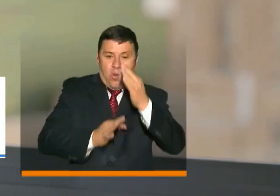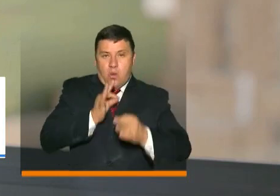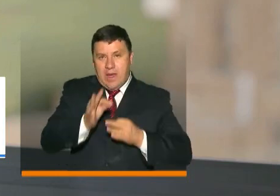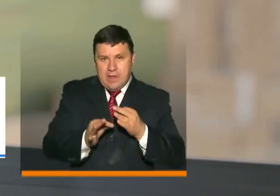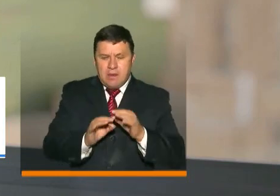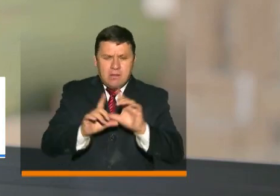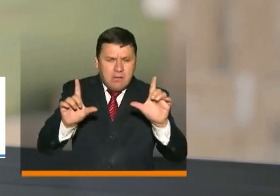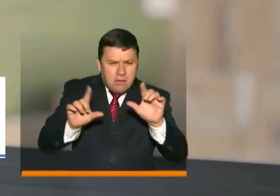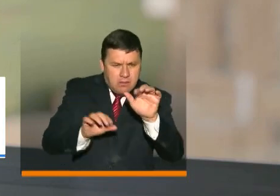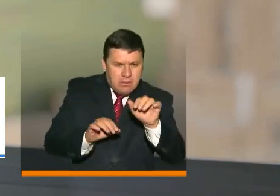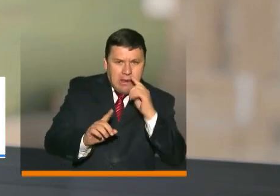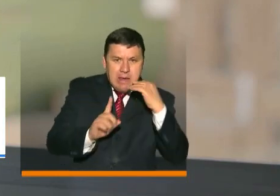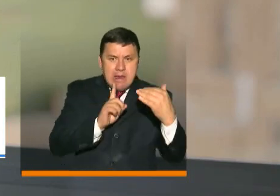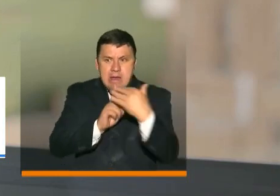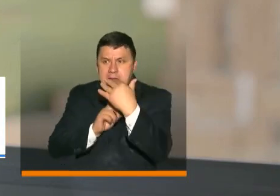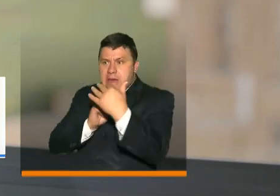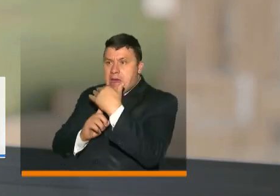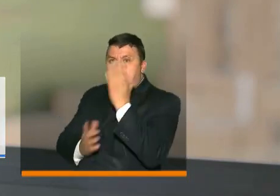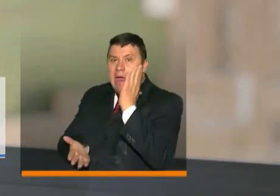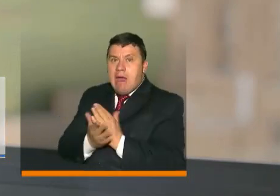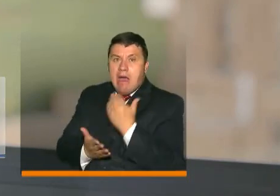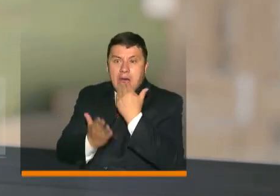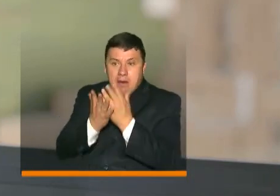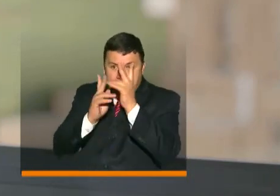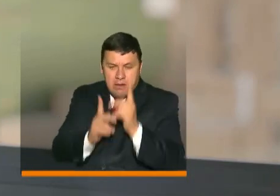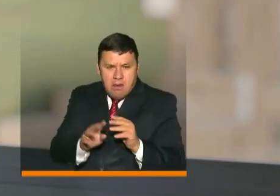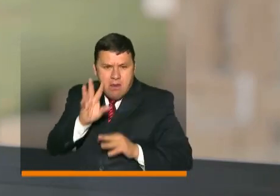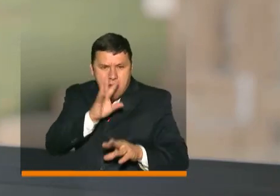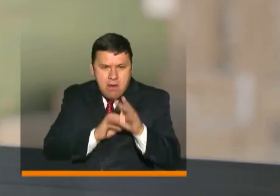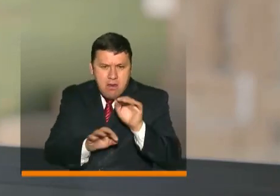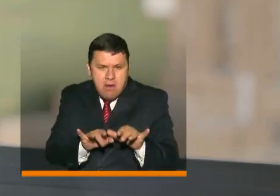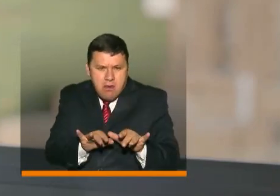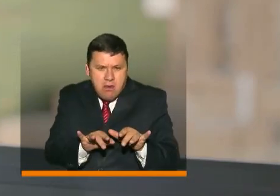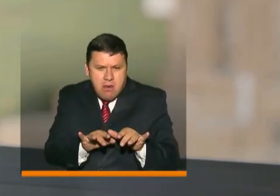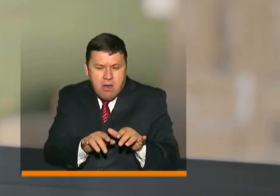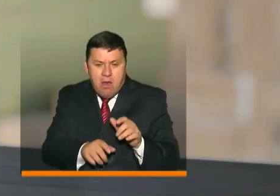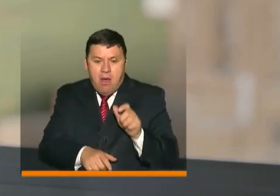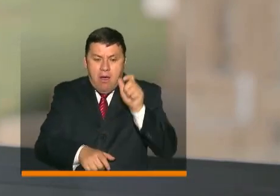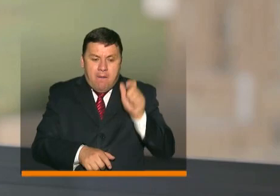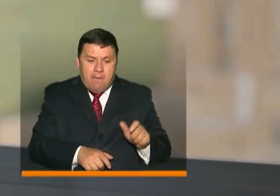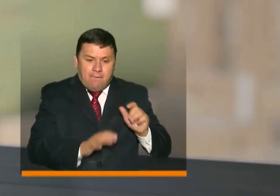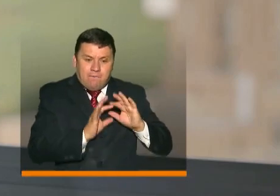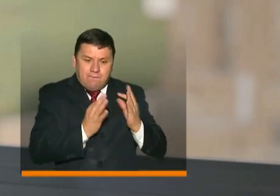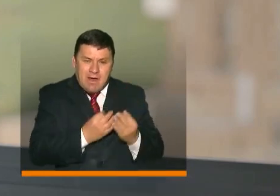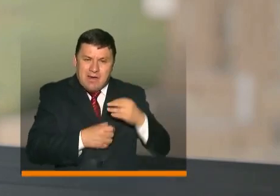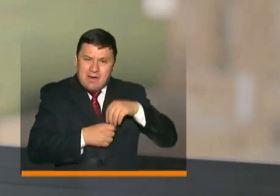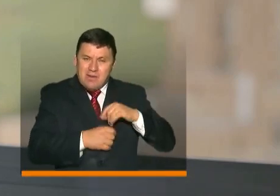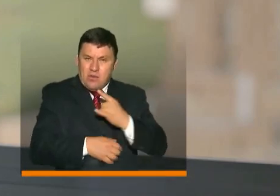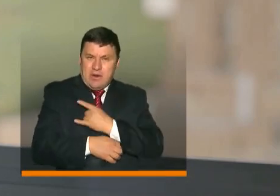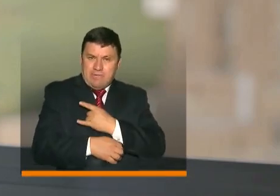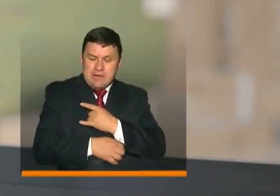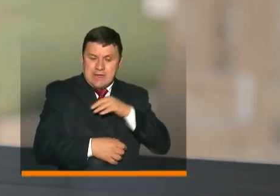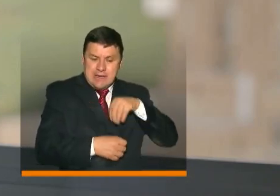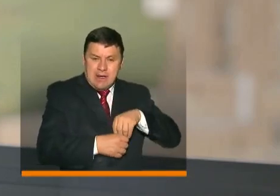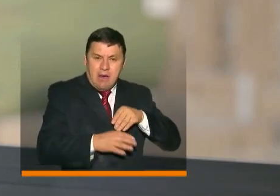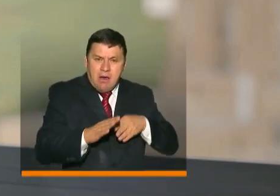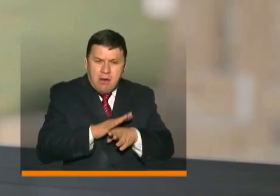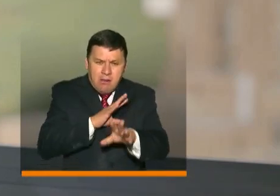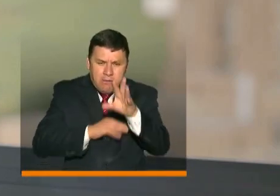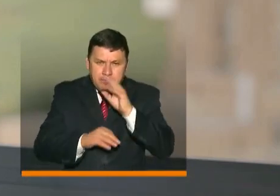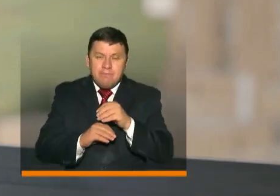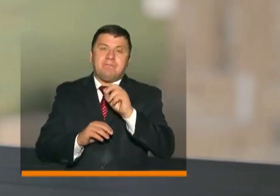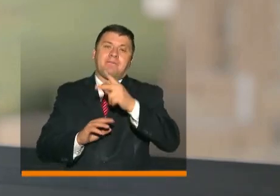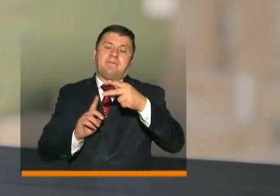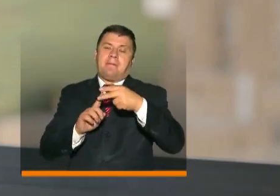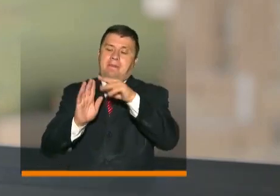con toda la medición de riesgo que pueden tener nuestros estudiantes y nuestro personal de la familia CES. Lo segundo son las